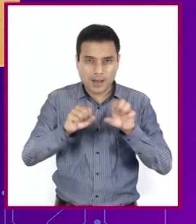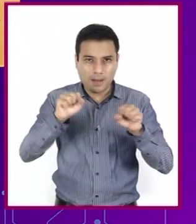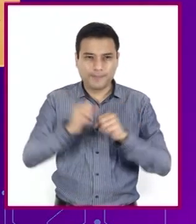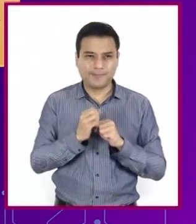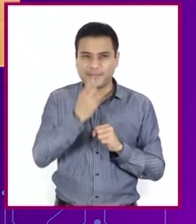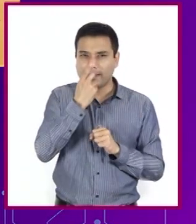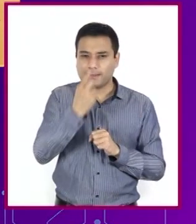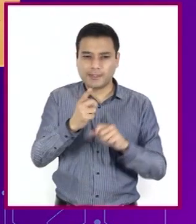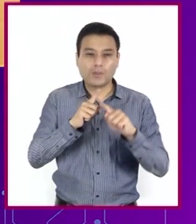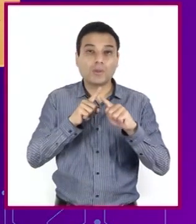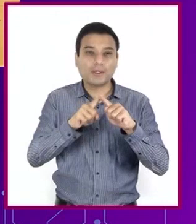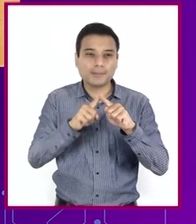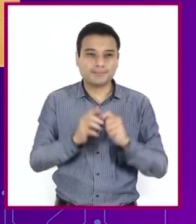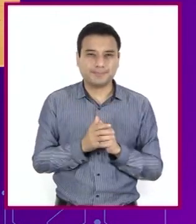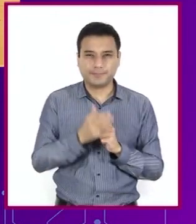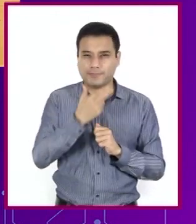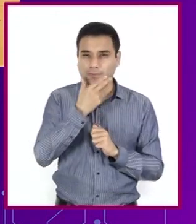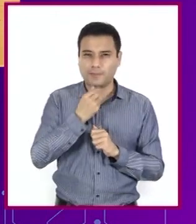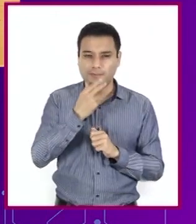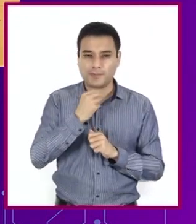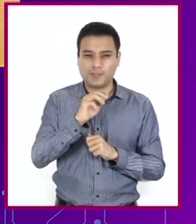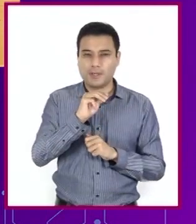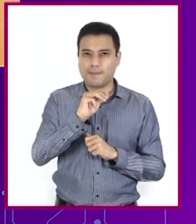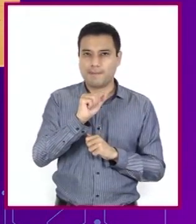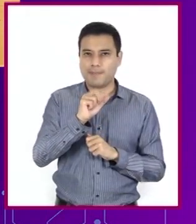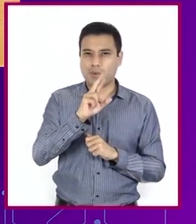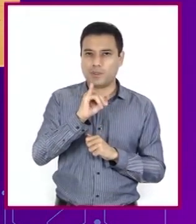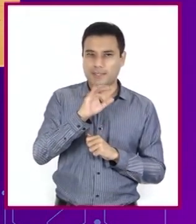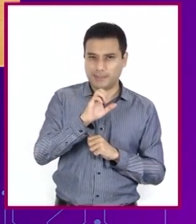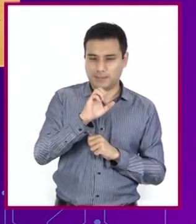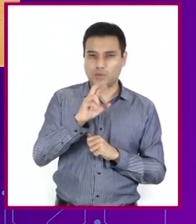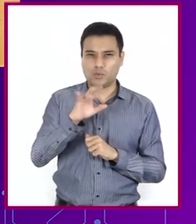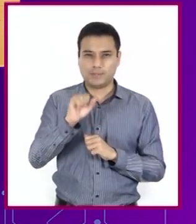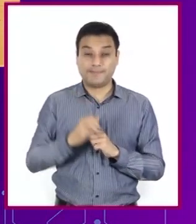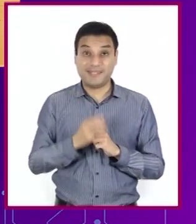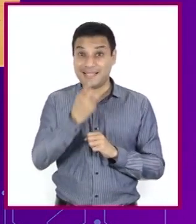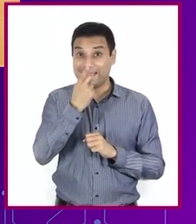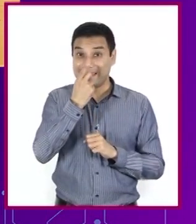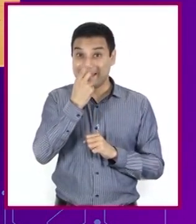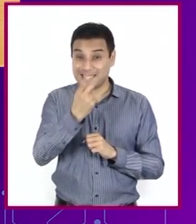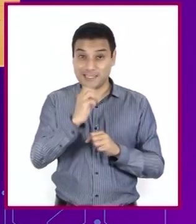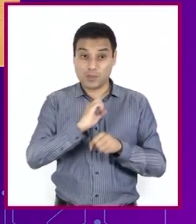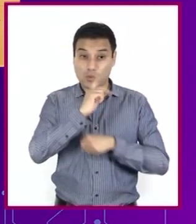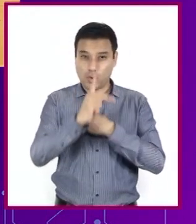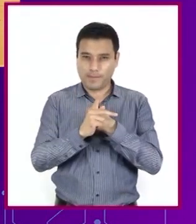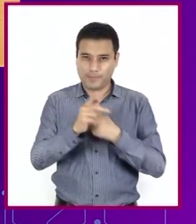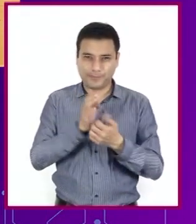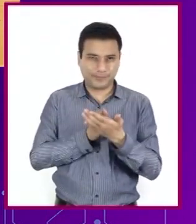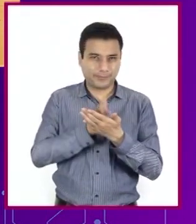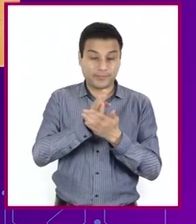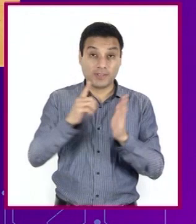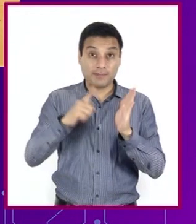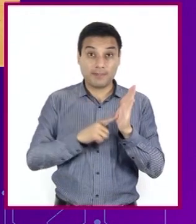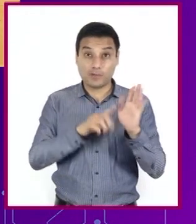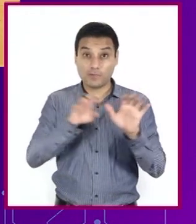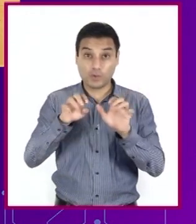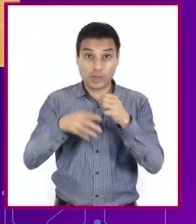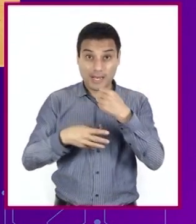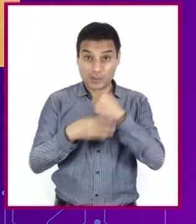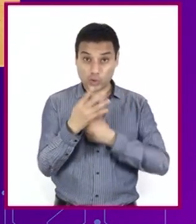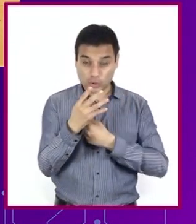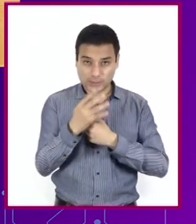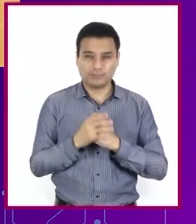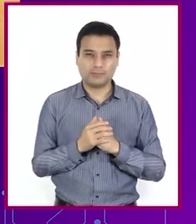historiador francés Maurice Creuset. El europeo que abre un atlas en 1914 mira con orgullo